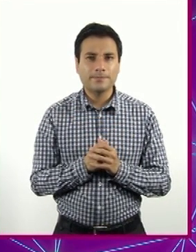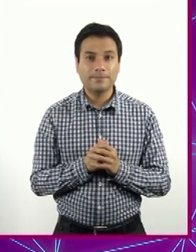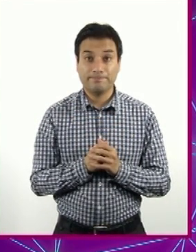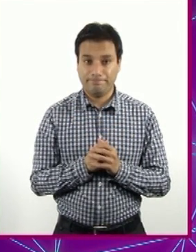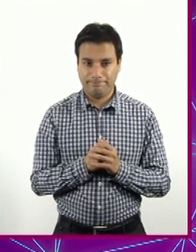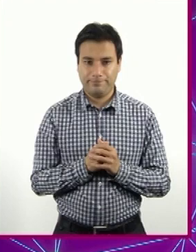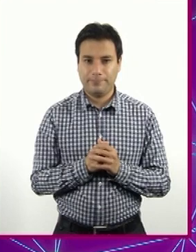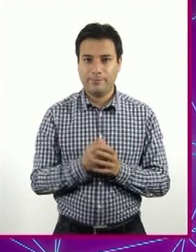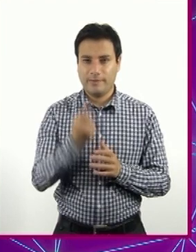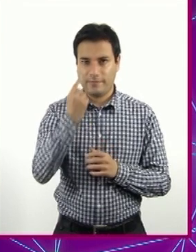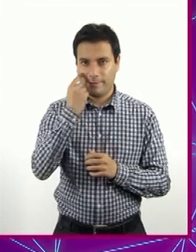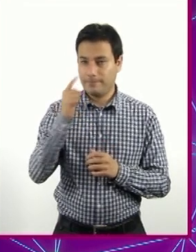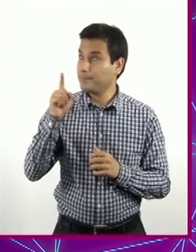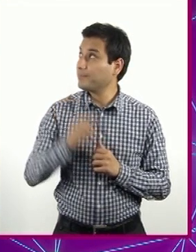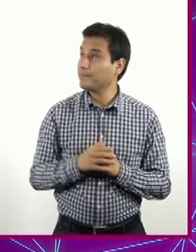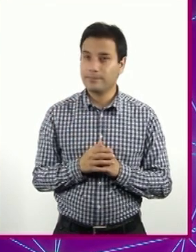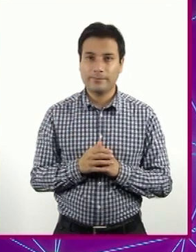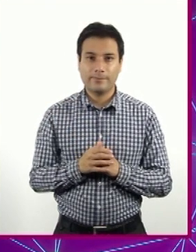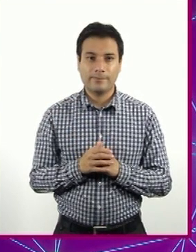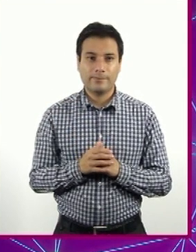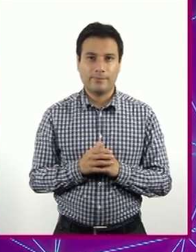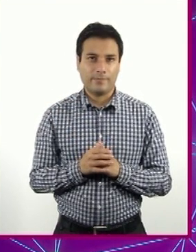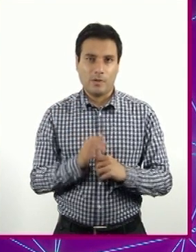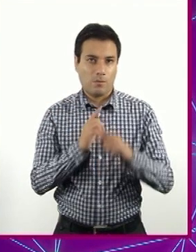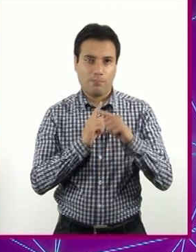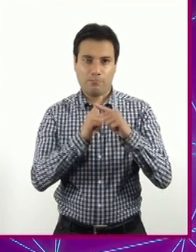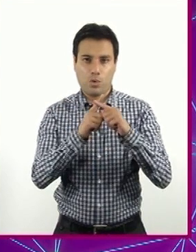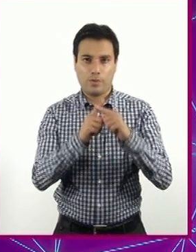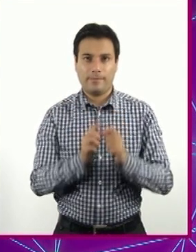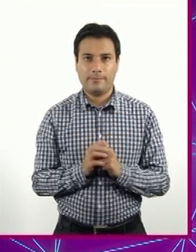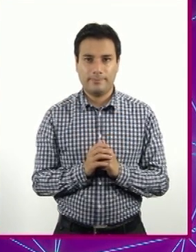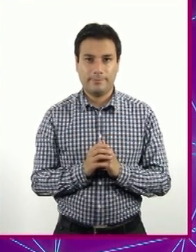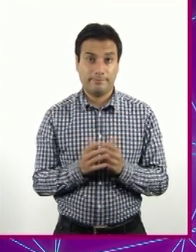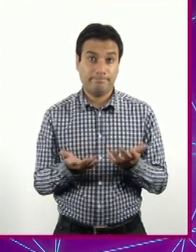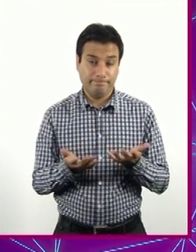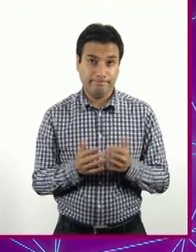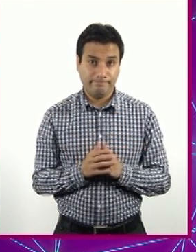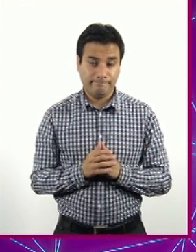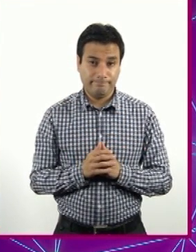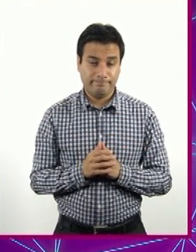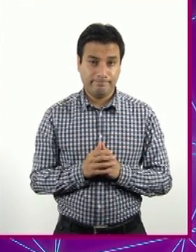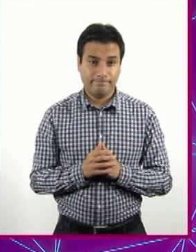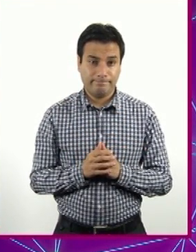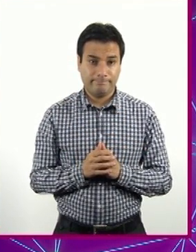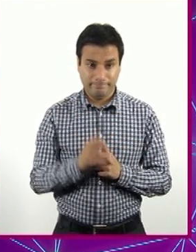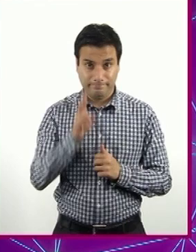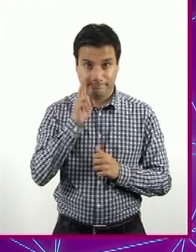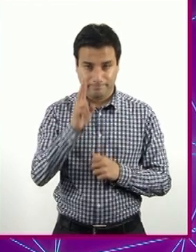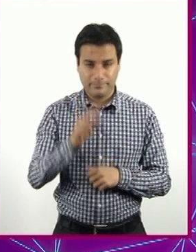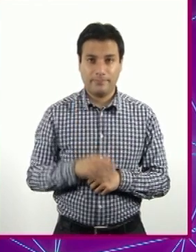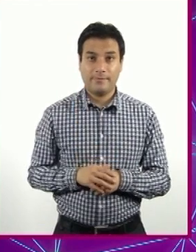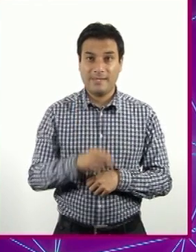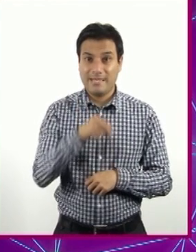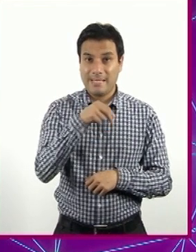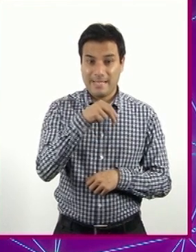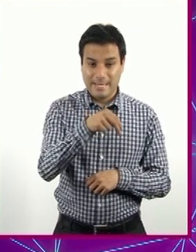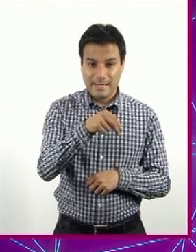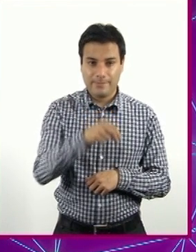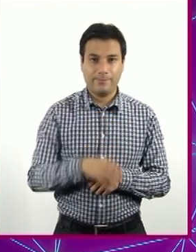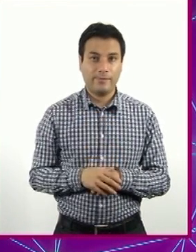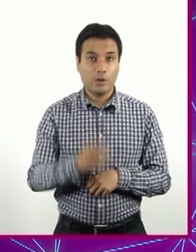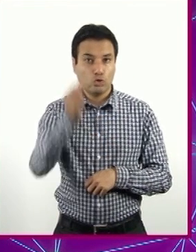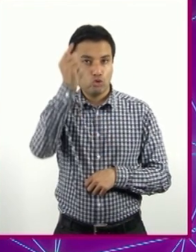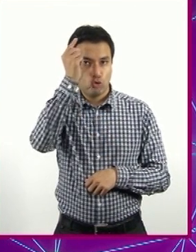la posición se multiplicó por sí mismo, de modo que la expresión algebraica es n al